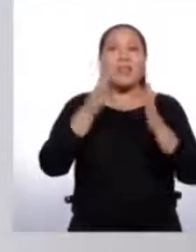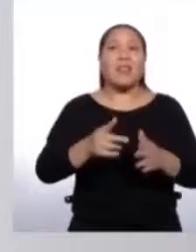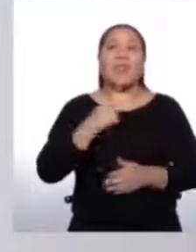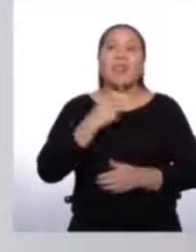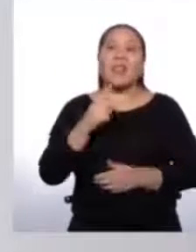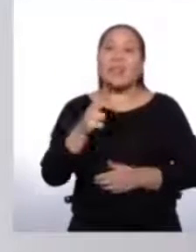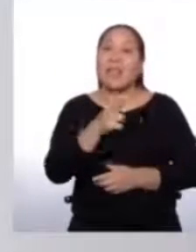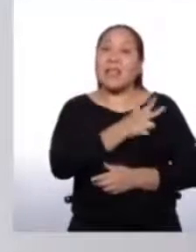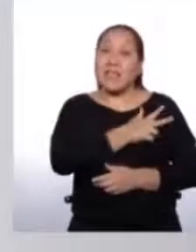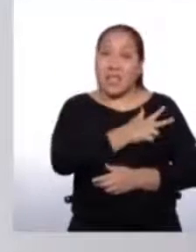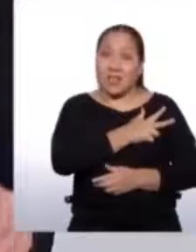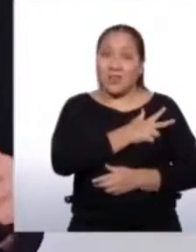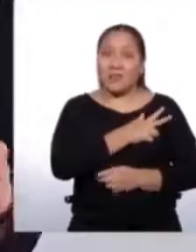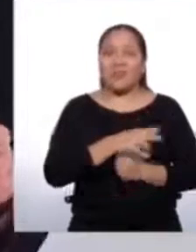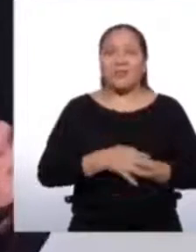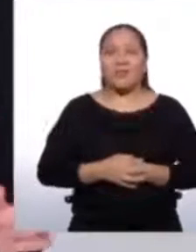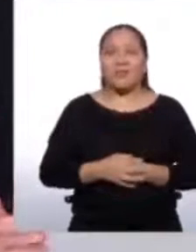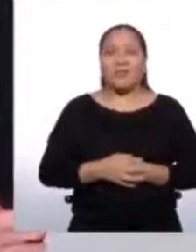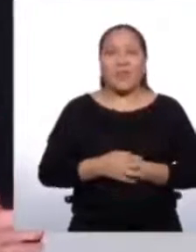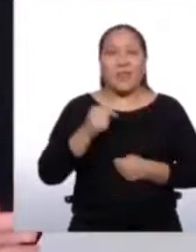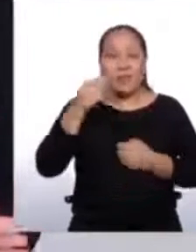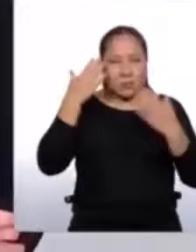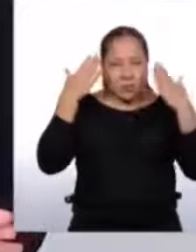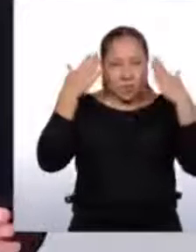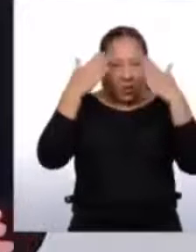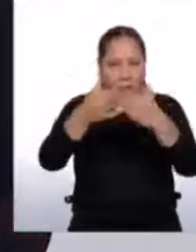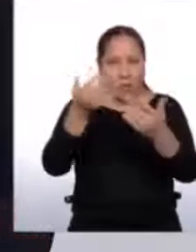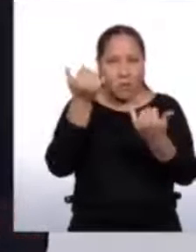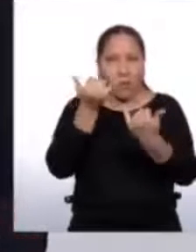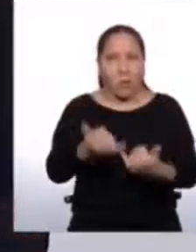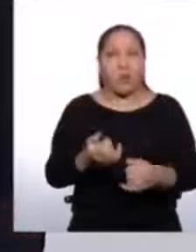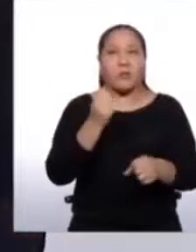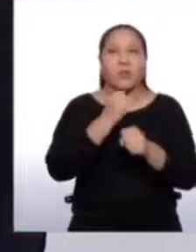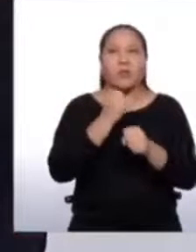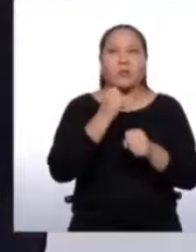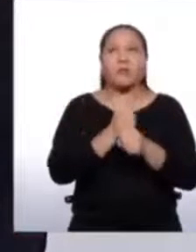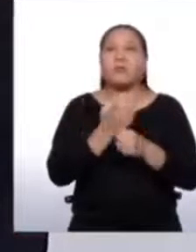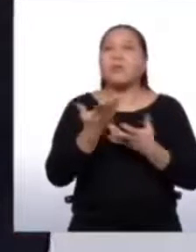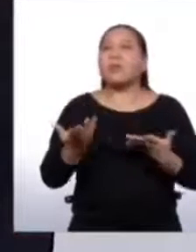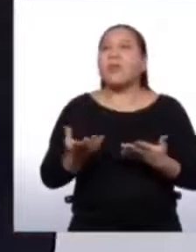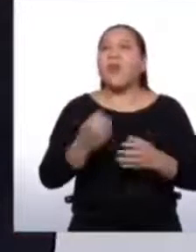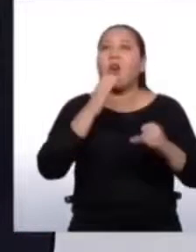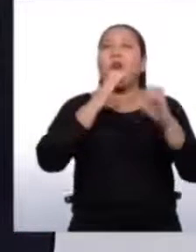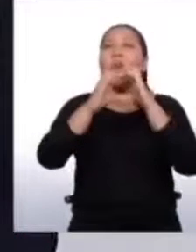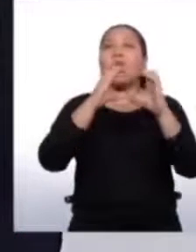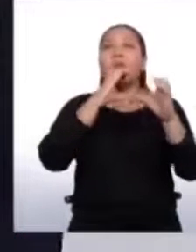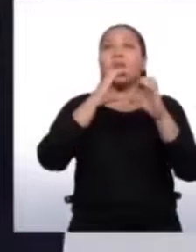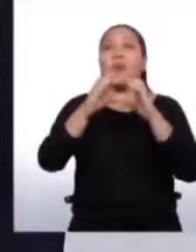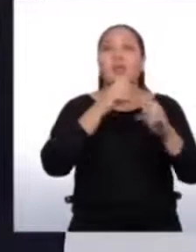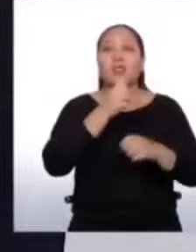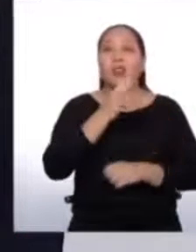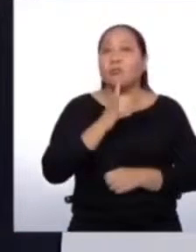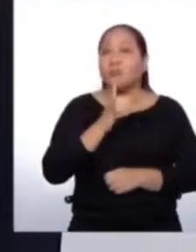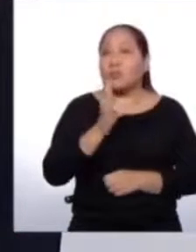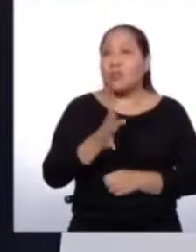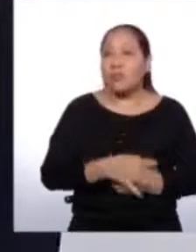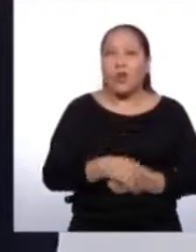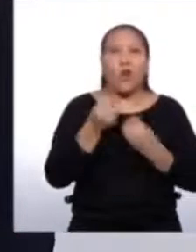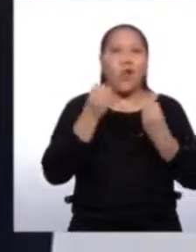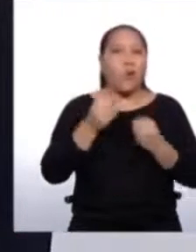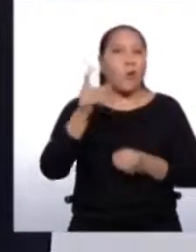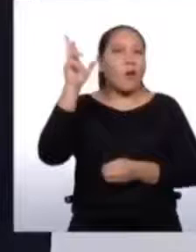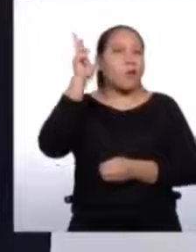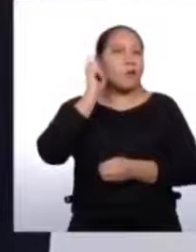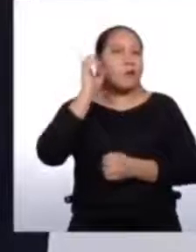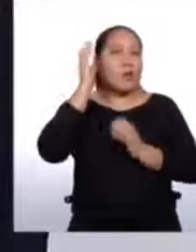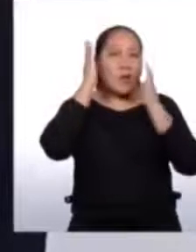tercero de secundaria. El propósito de hoy será trabajar la competencia de comunicación oral y lo haremos mediante la escucha